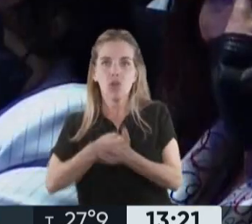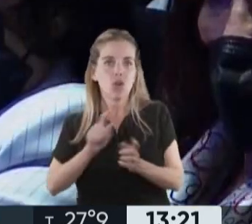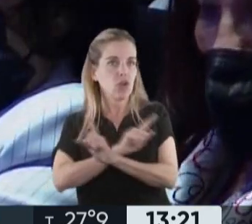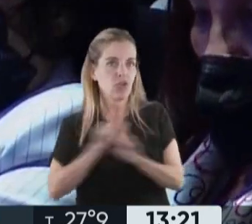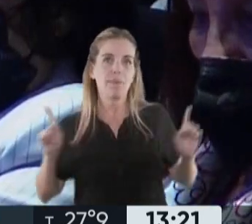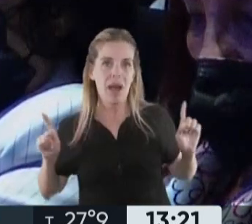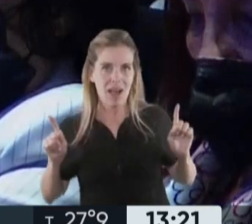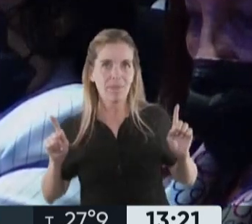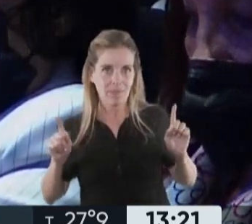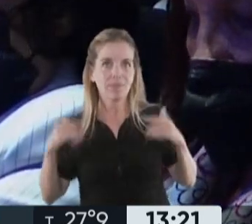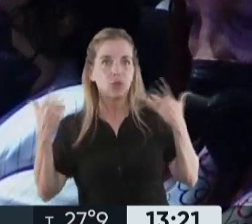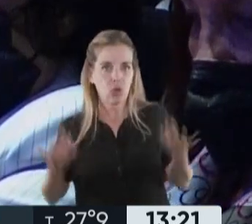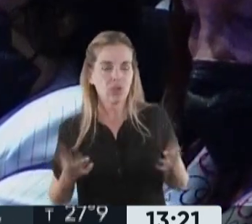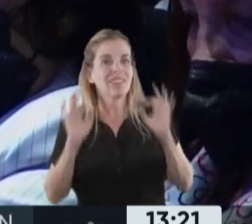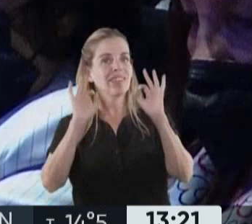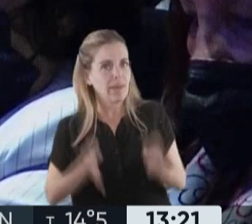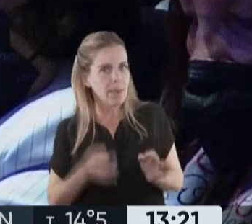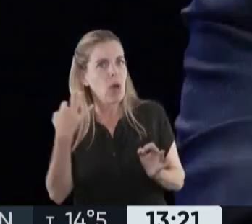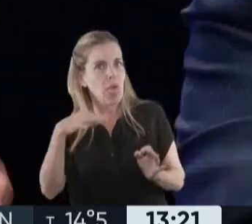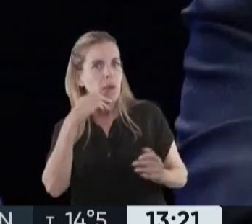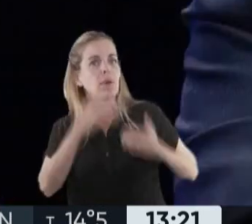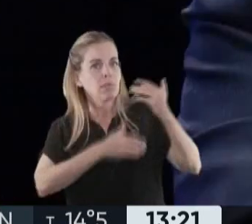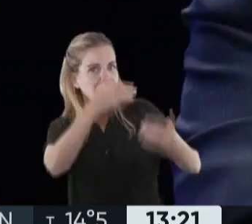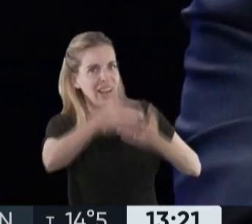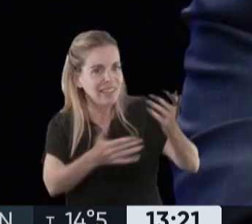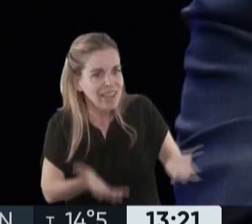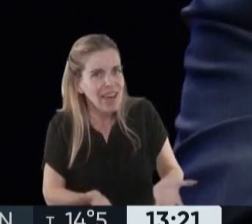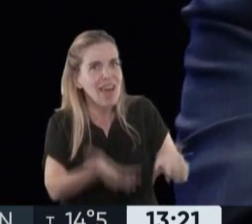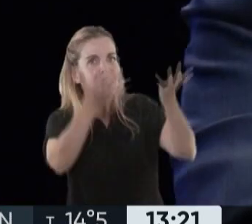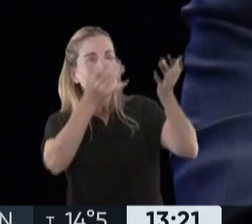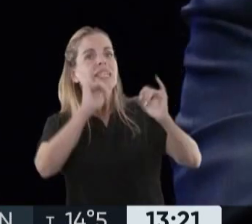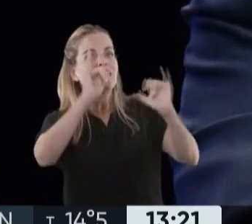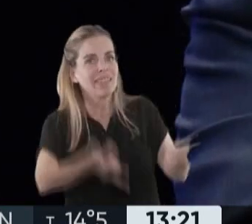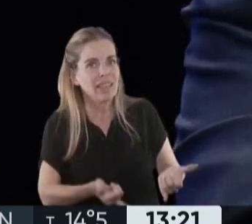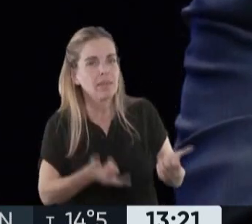Y sabemos que tenemos que crecer. Y sabemos que tenemos que producir más.